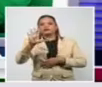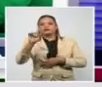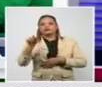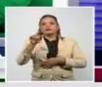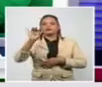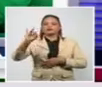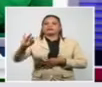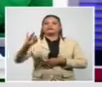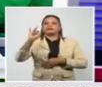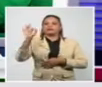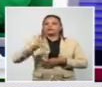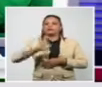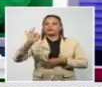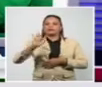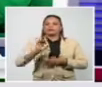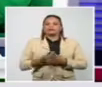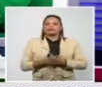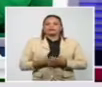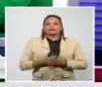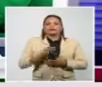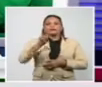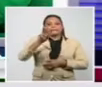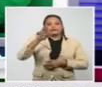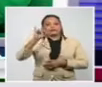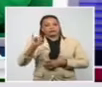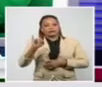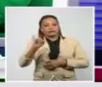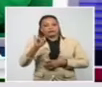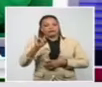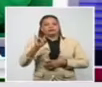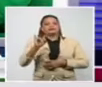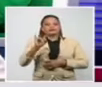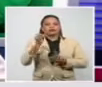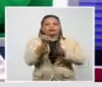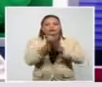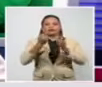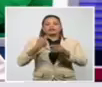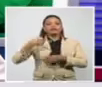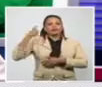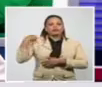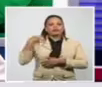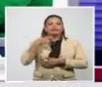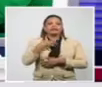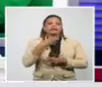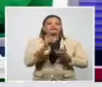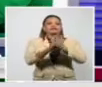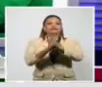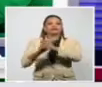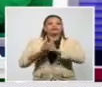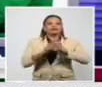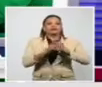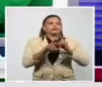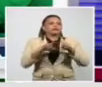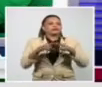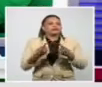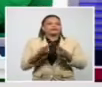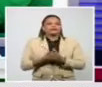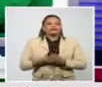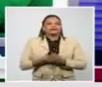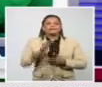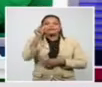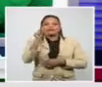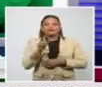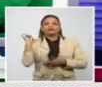85,7%. 26 de las personas diagnosticadas ayer tienen como fuente de infección el extranjero,